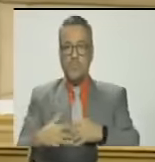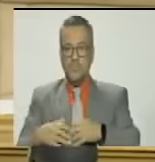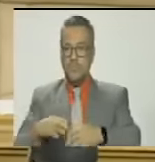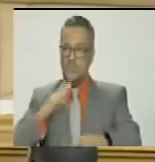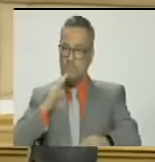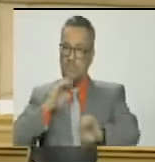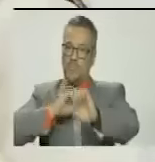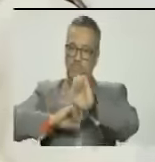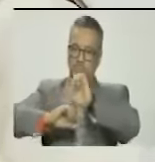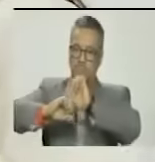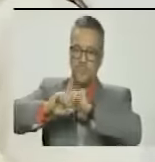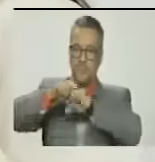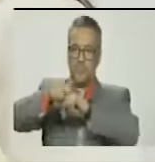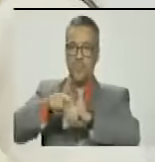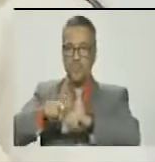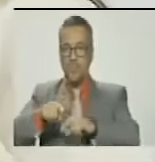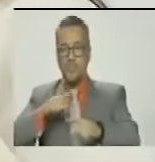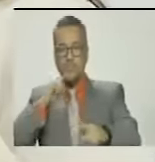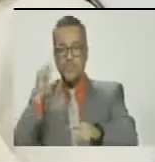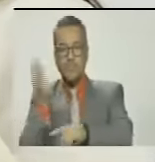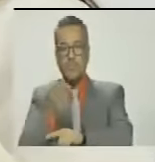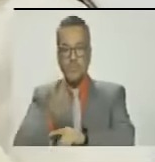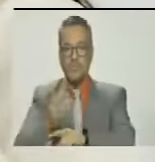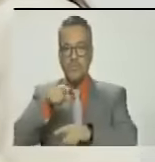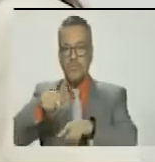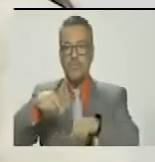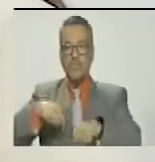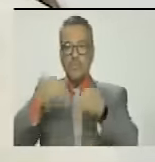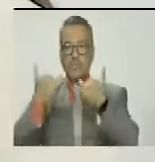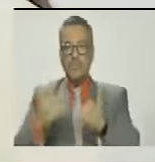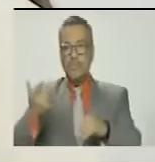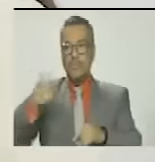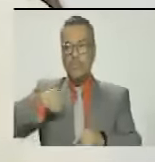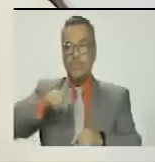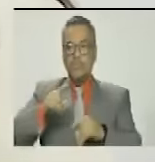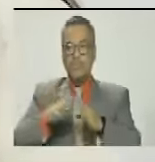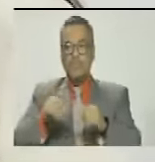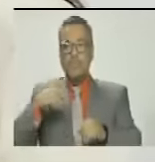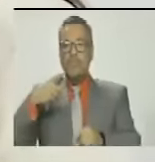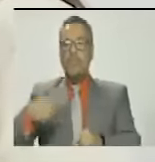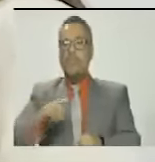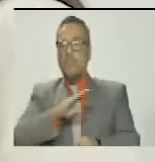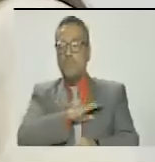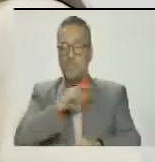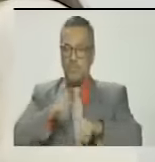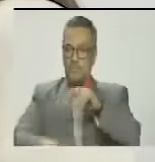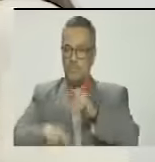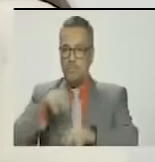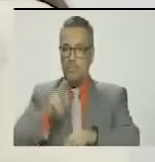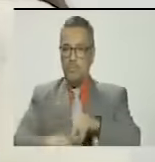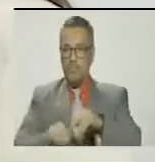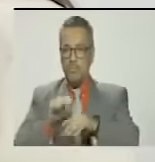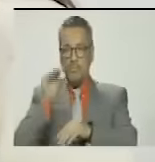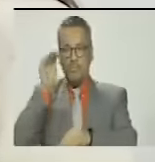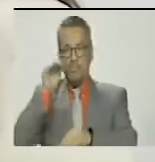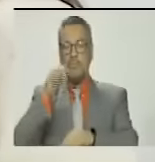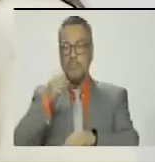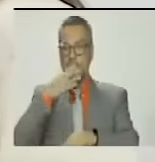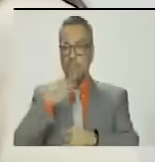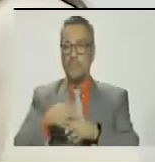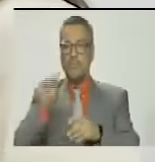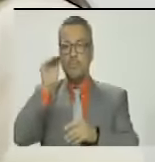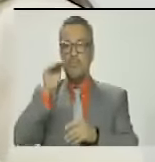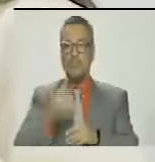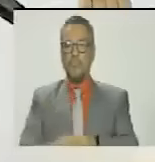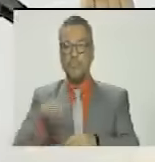contra de la agresión y la ignominia y que ahora tiene todo el derecho de la construcción de la prosperidad y del